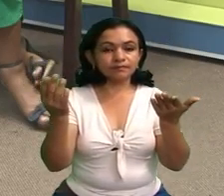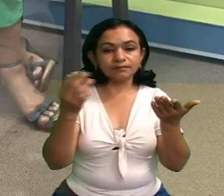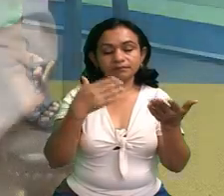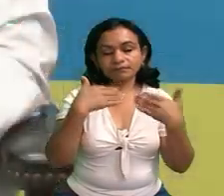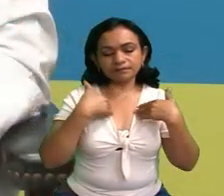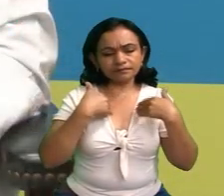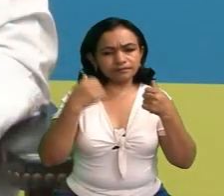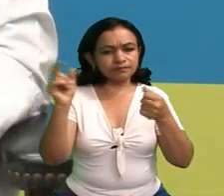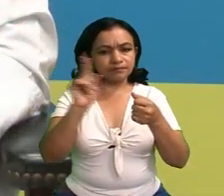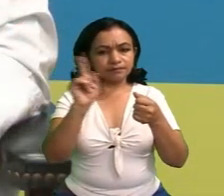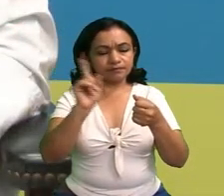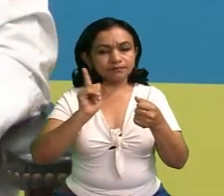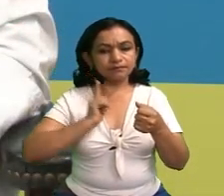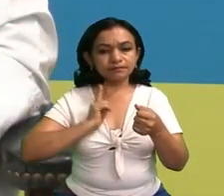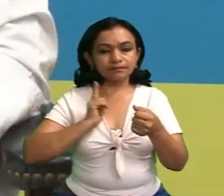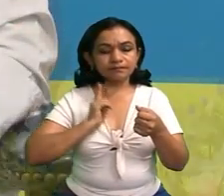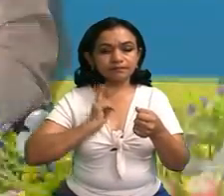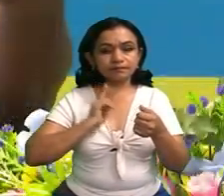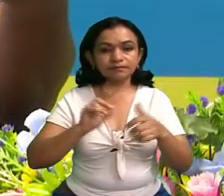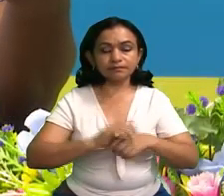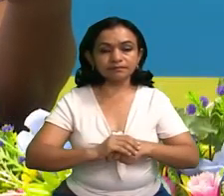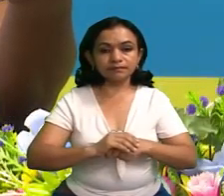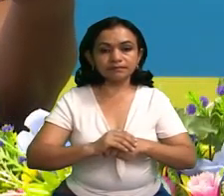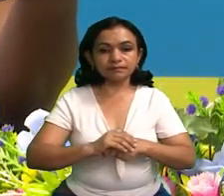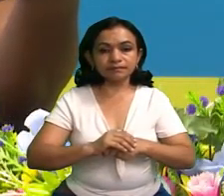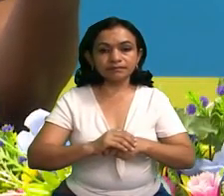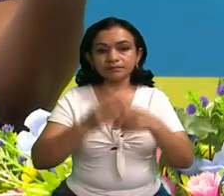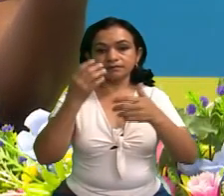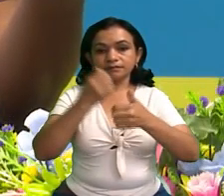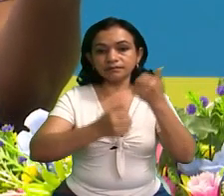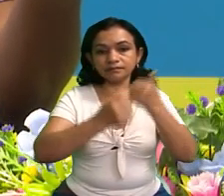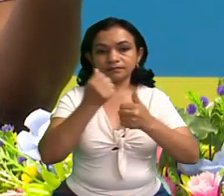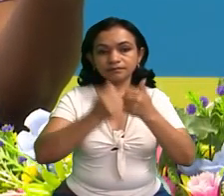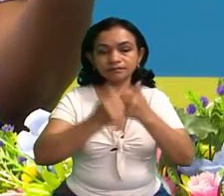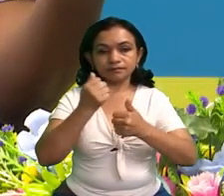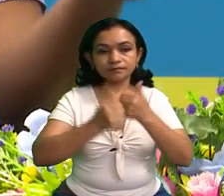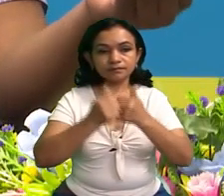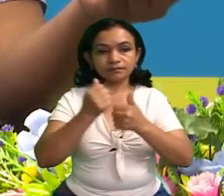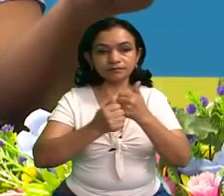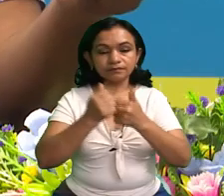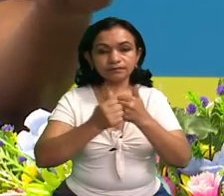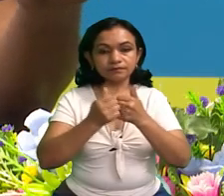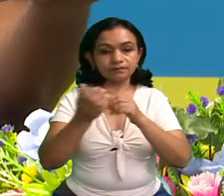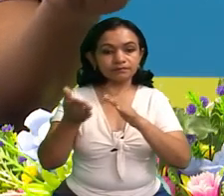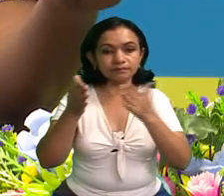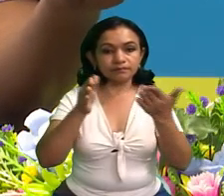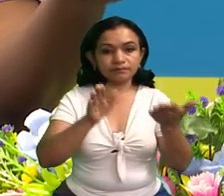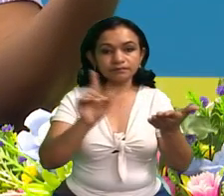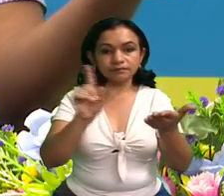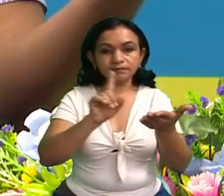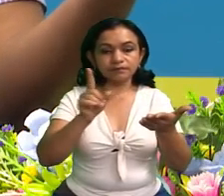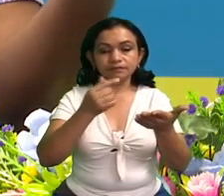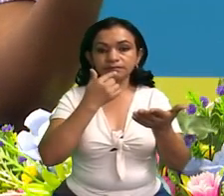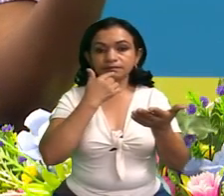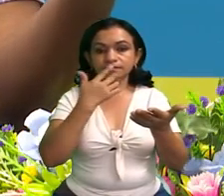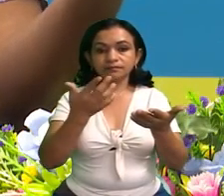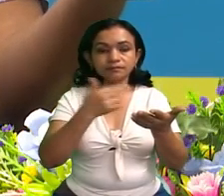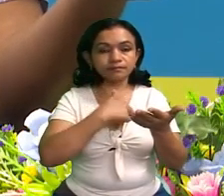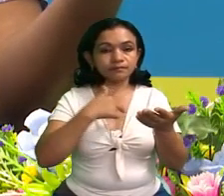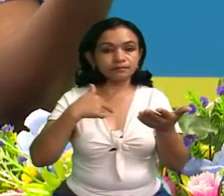salud no lo toma así como un problema de mortal, pues, y precisamente no